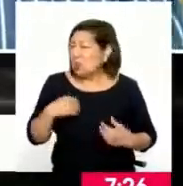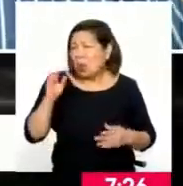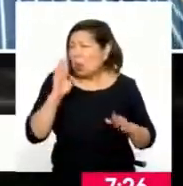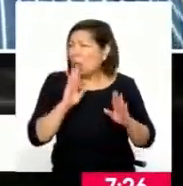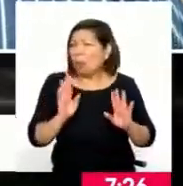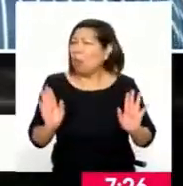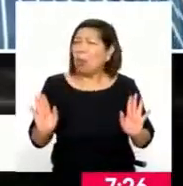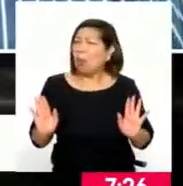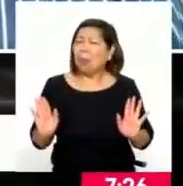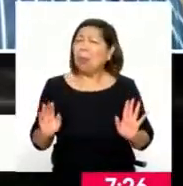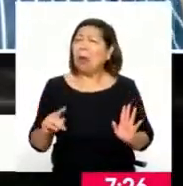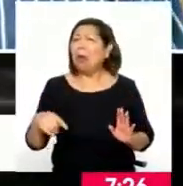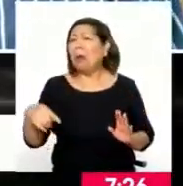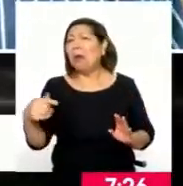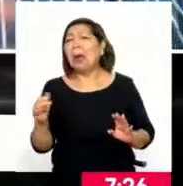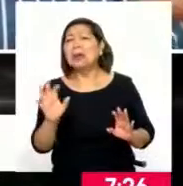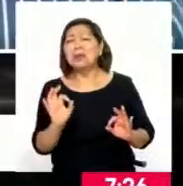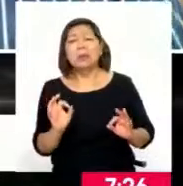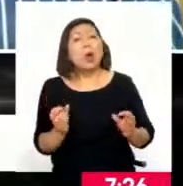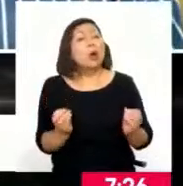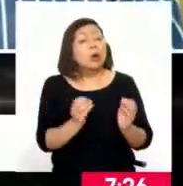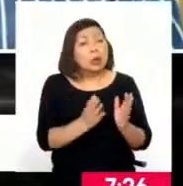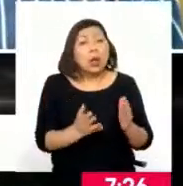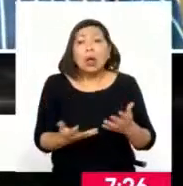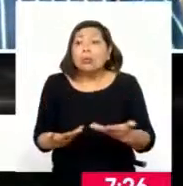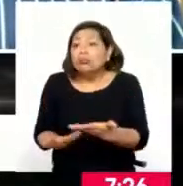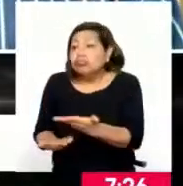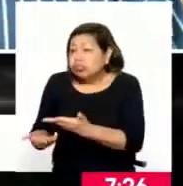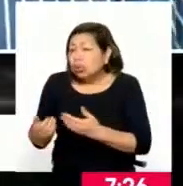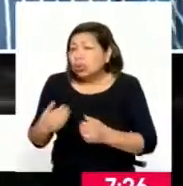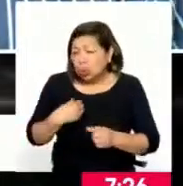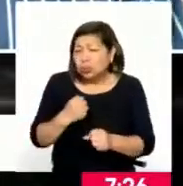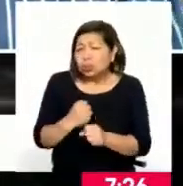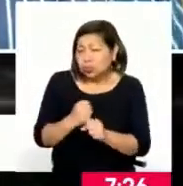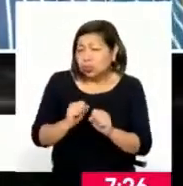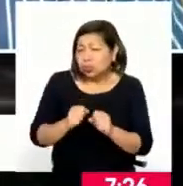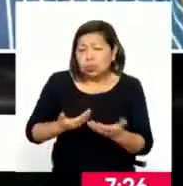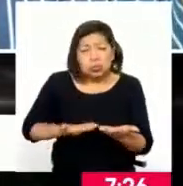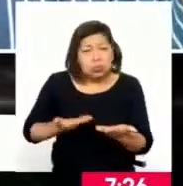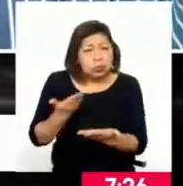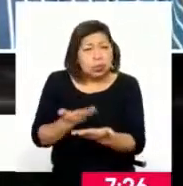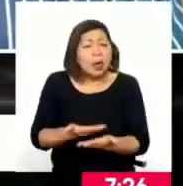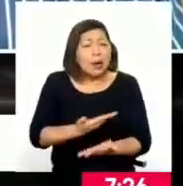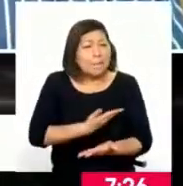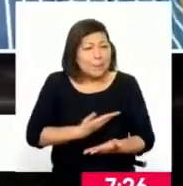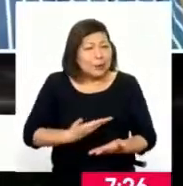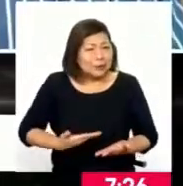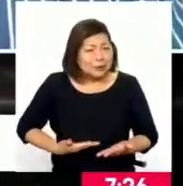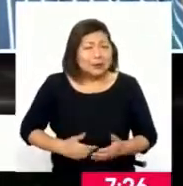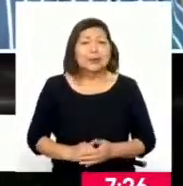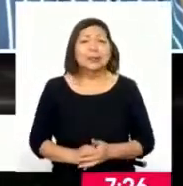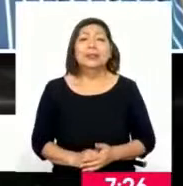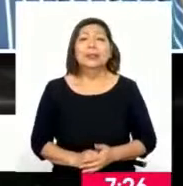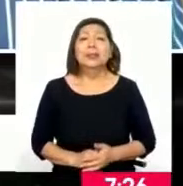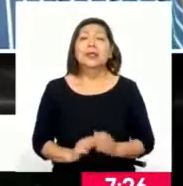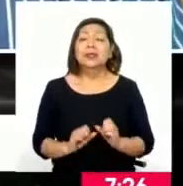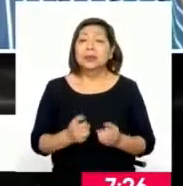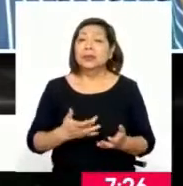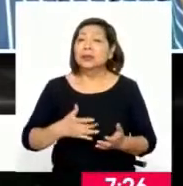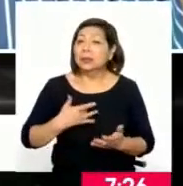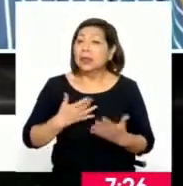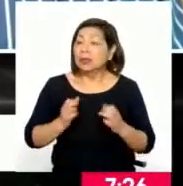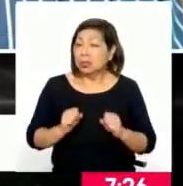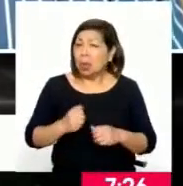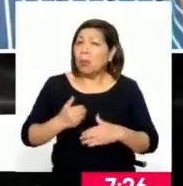preocupa, porque nosotros sí estamos haciendo colectivamente lo que ha dispuesto la presidenta, y en ese sentido sentimos